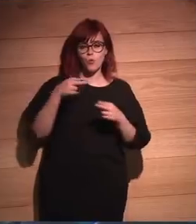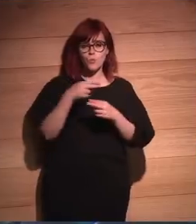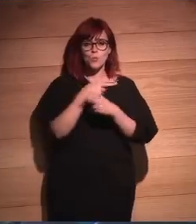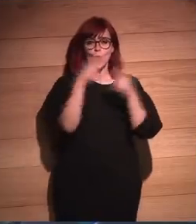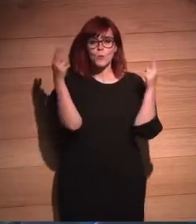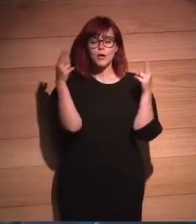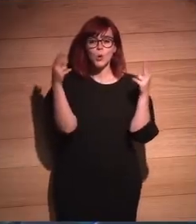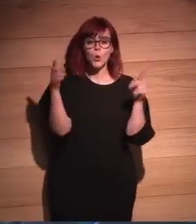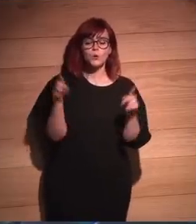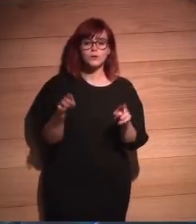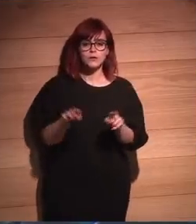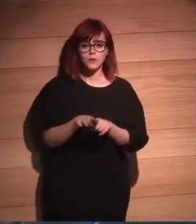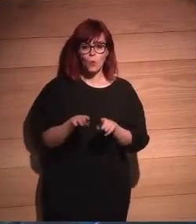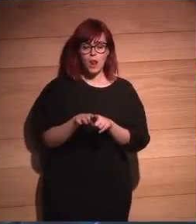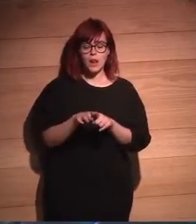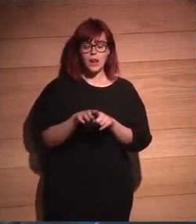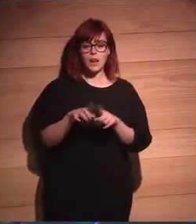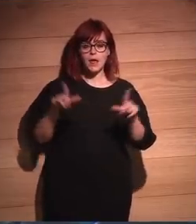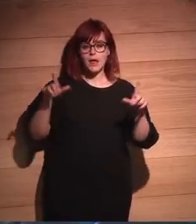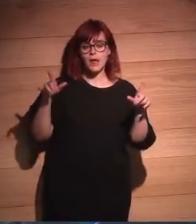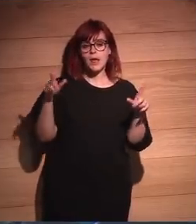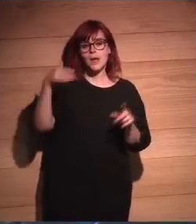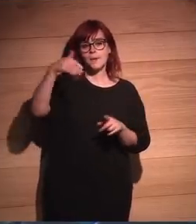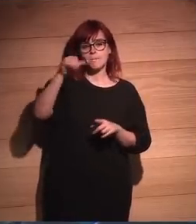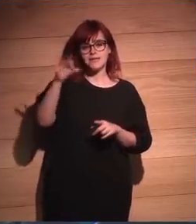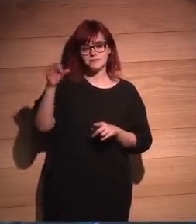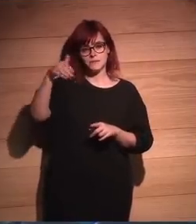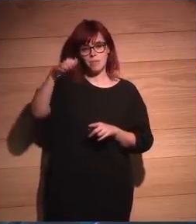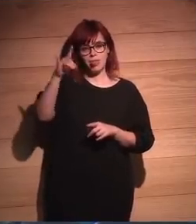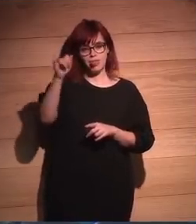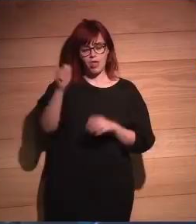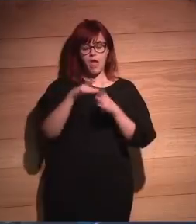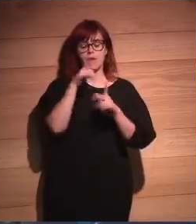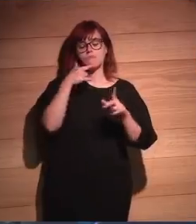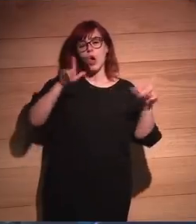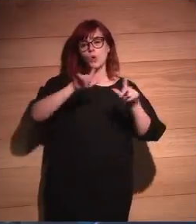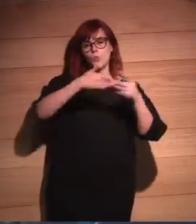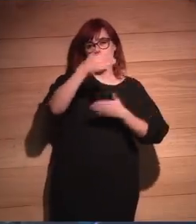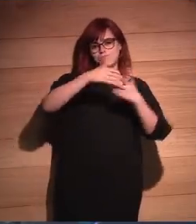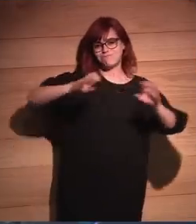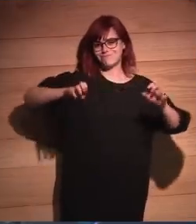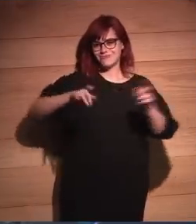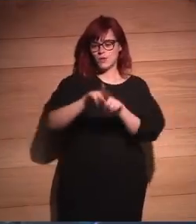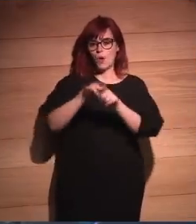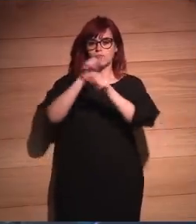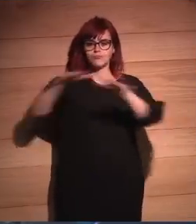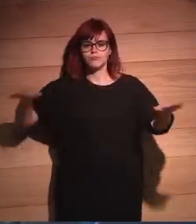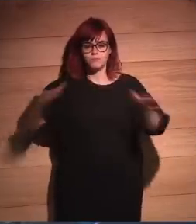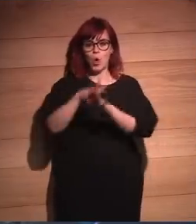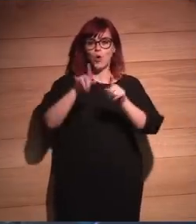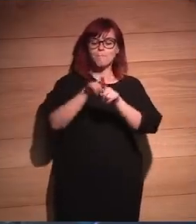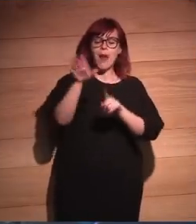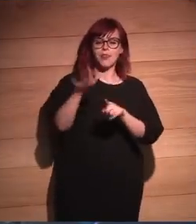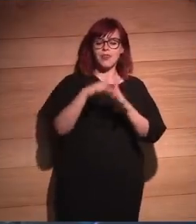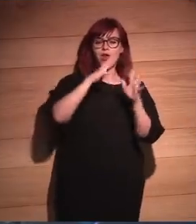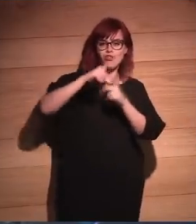estábamos acostumbrados, que son los medios de comunicación de masas, ¿no? Que permitían, pues no sé, generar algo así como un mundo común.